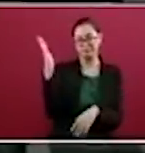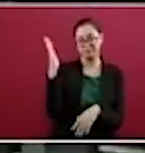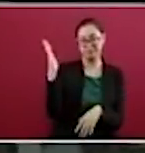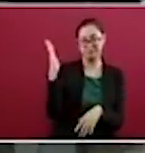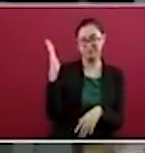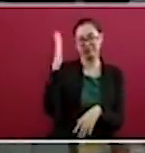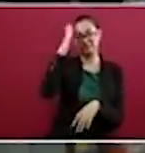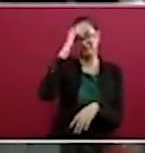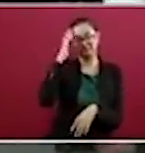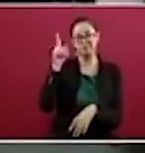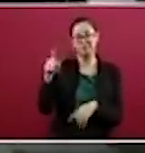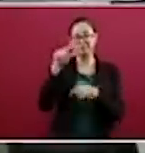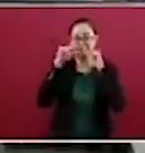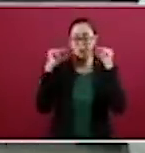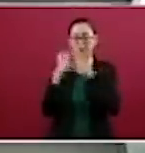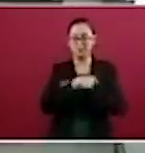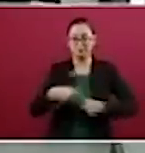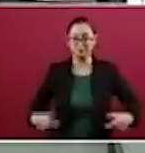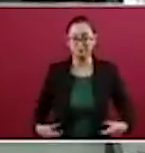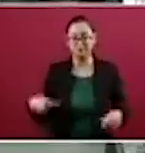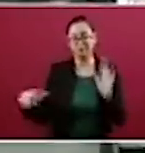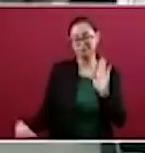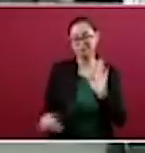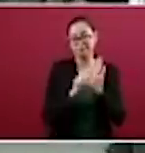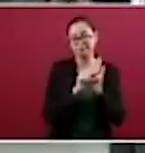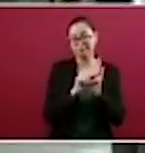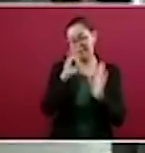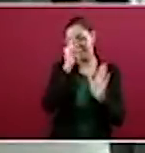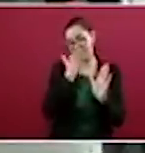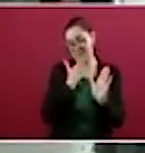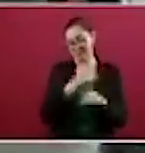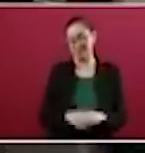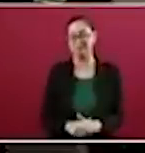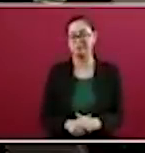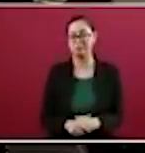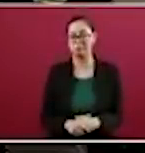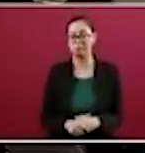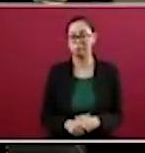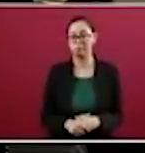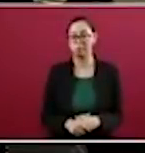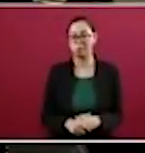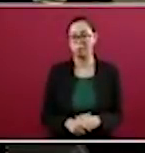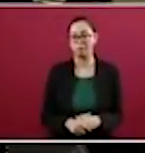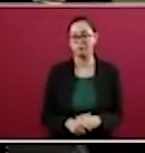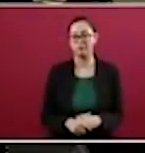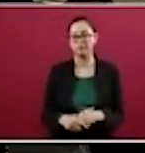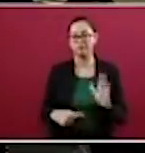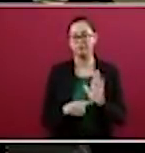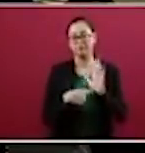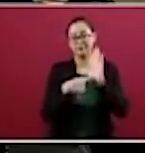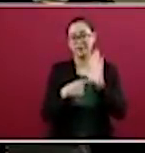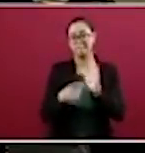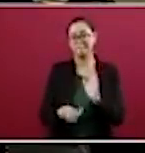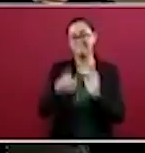sur, Emiliano Zapata. Aquí tengo conmigo el primer libro de texto